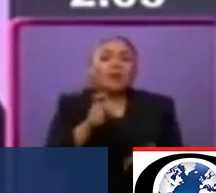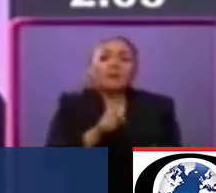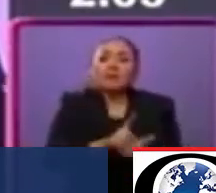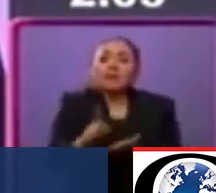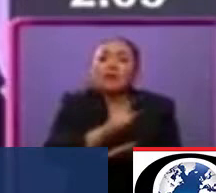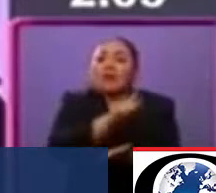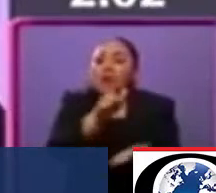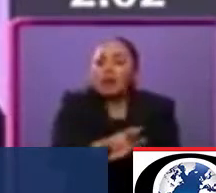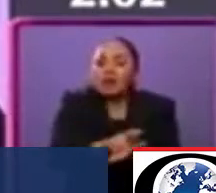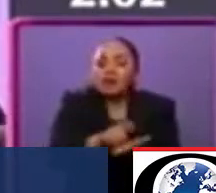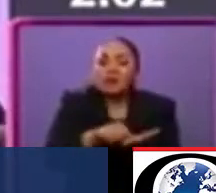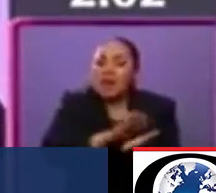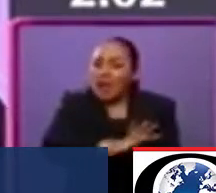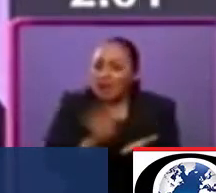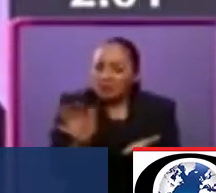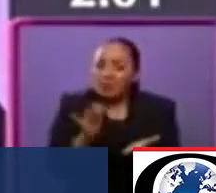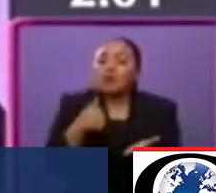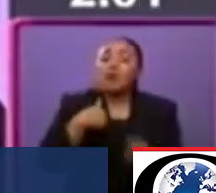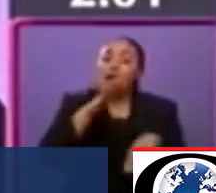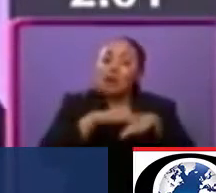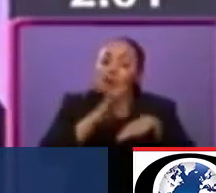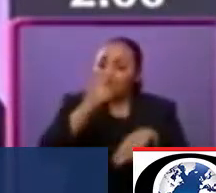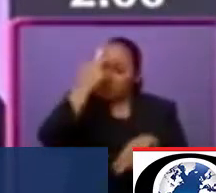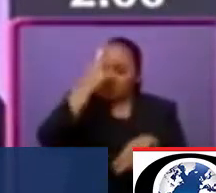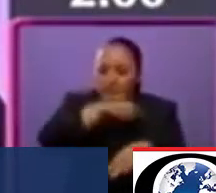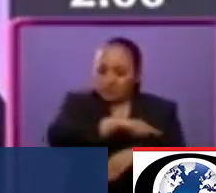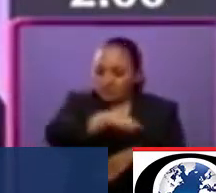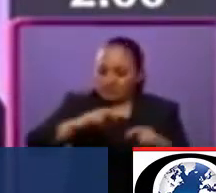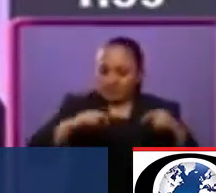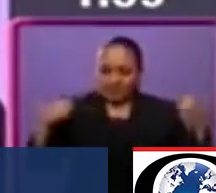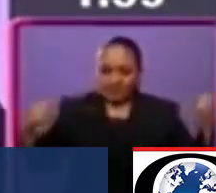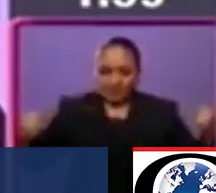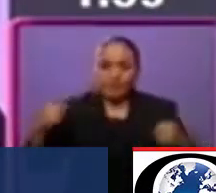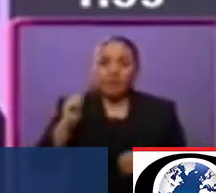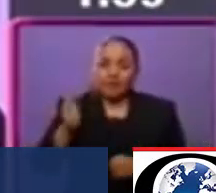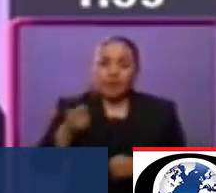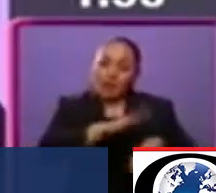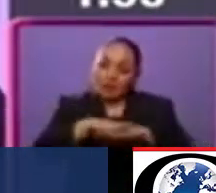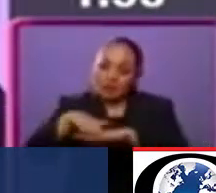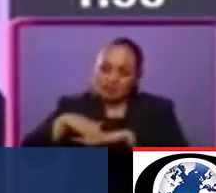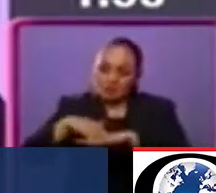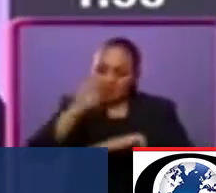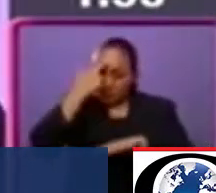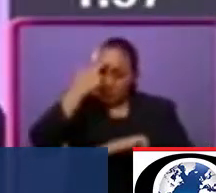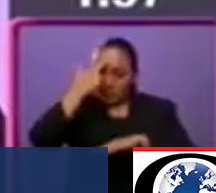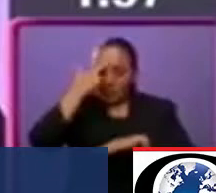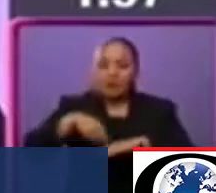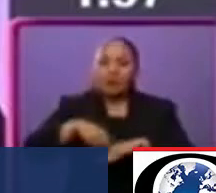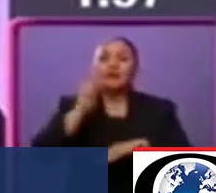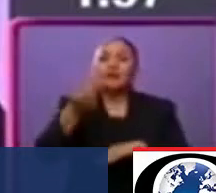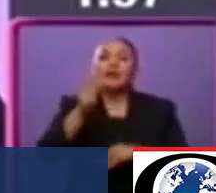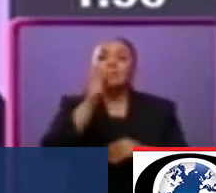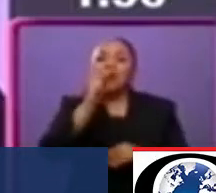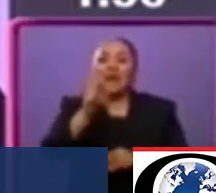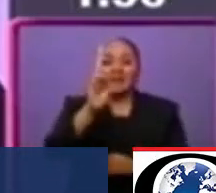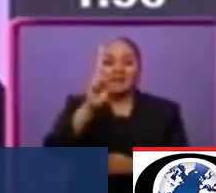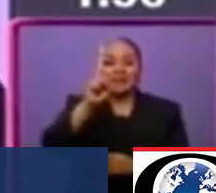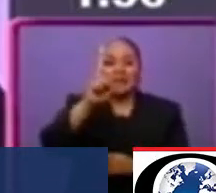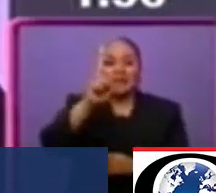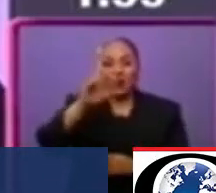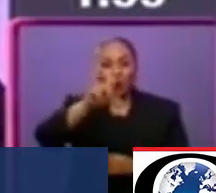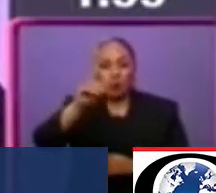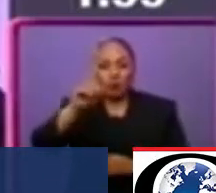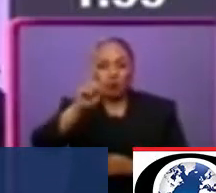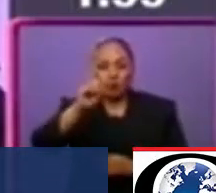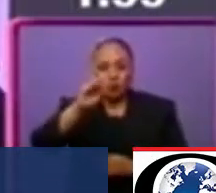tierra, mientras que 1 millón de hogares tienen techo de lámina, por lo que su gobierno invertirá 18.000 millones de pesos en 4 años para revertir